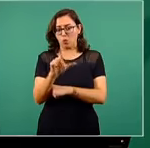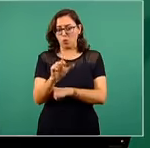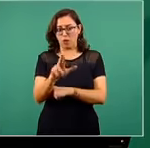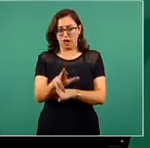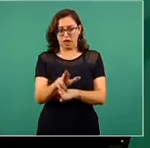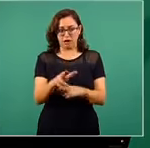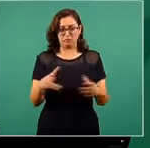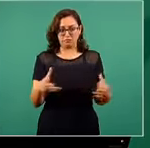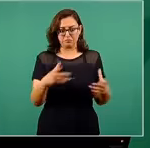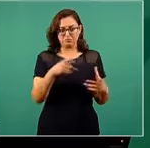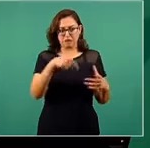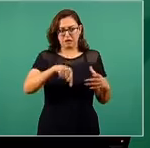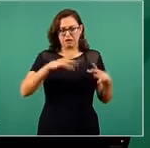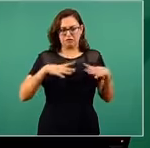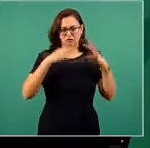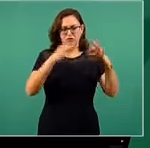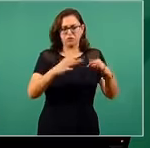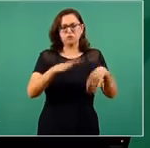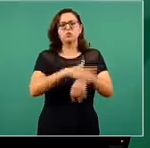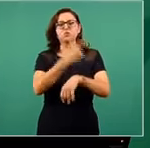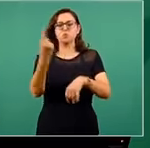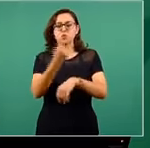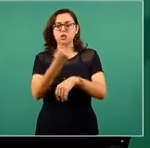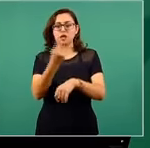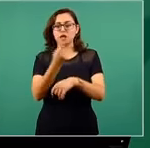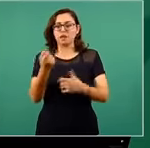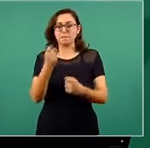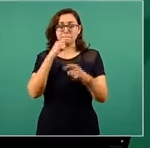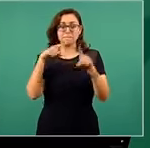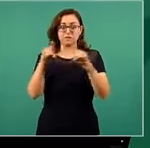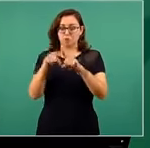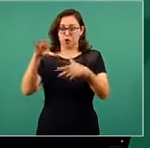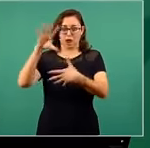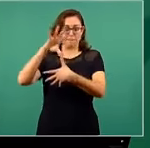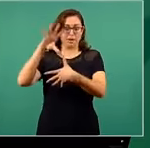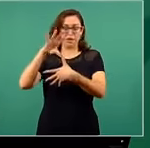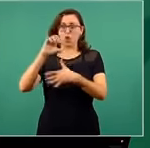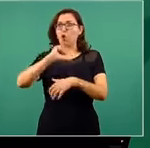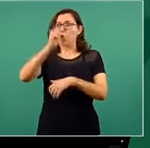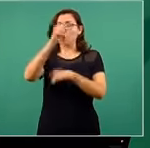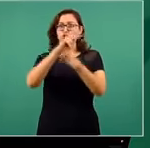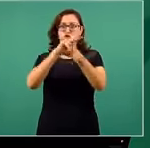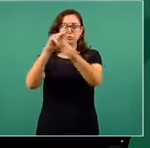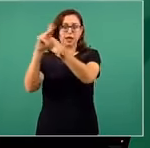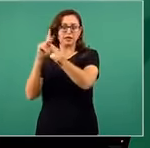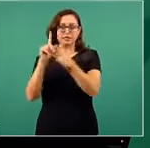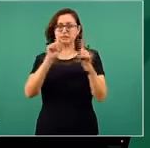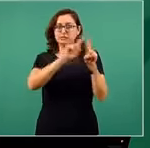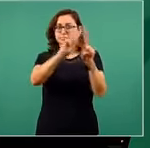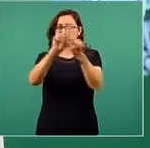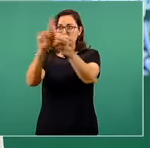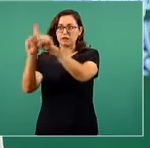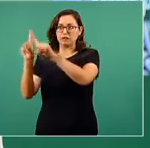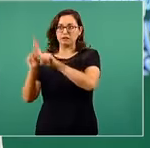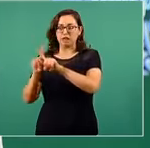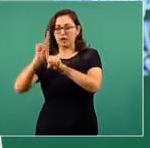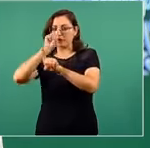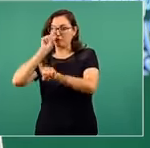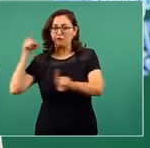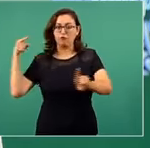países del continente o incluso de otros continentes que seguían justamente una política económica